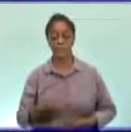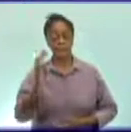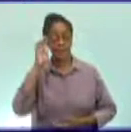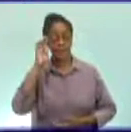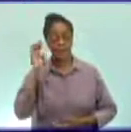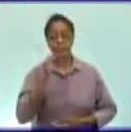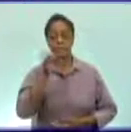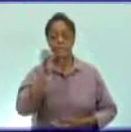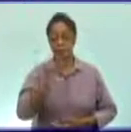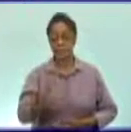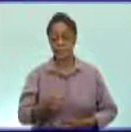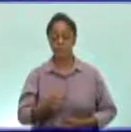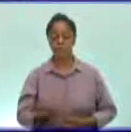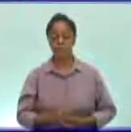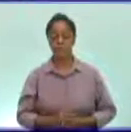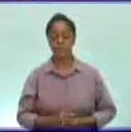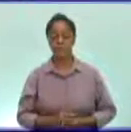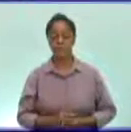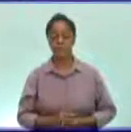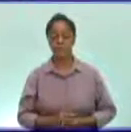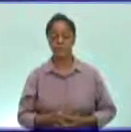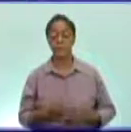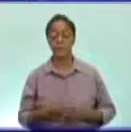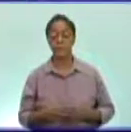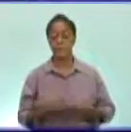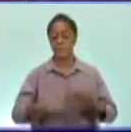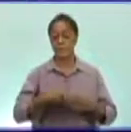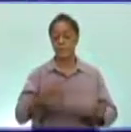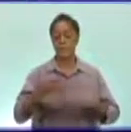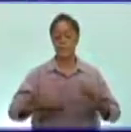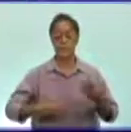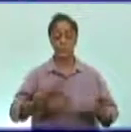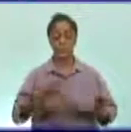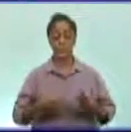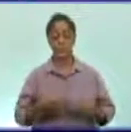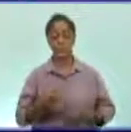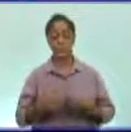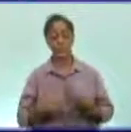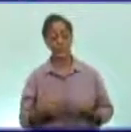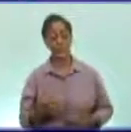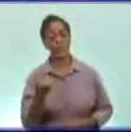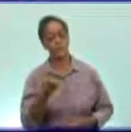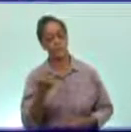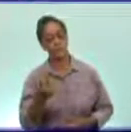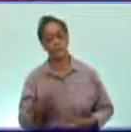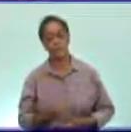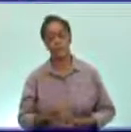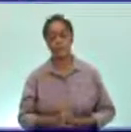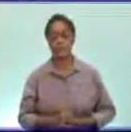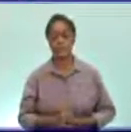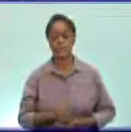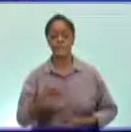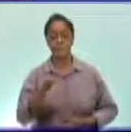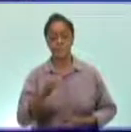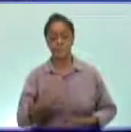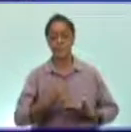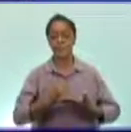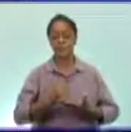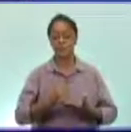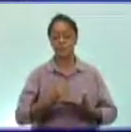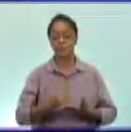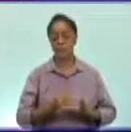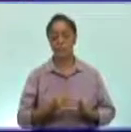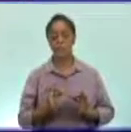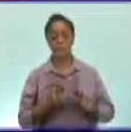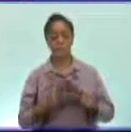Recuerda siempre que para realizar tus actividades debes hacerlo solo, siempre con la ayuda de tu familia,